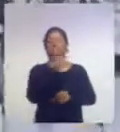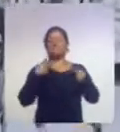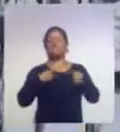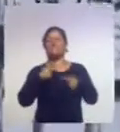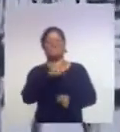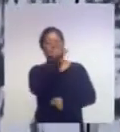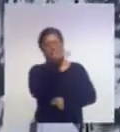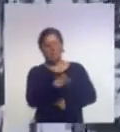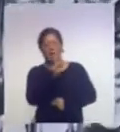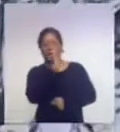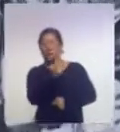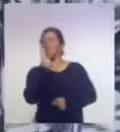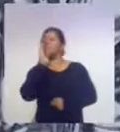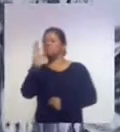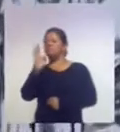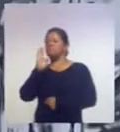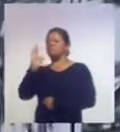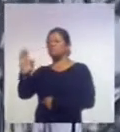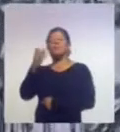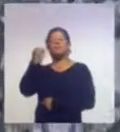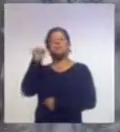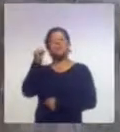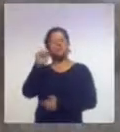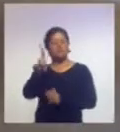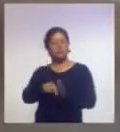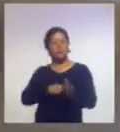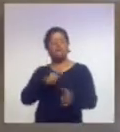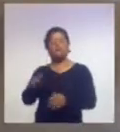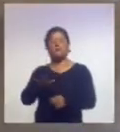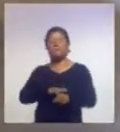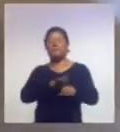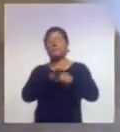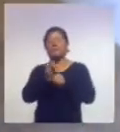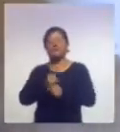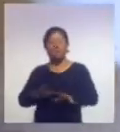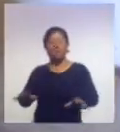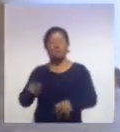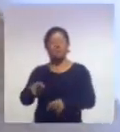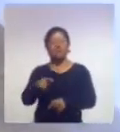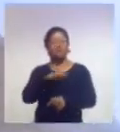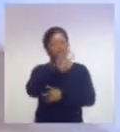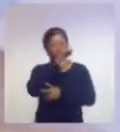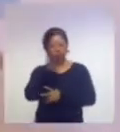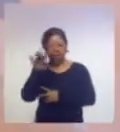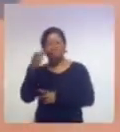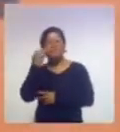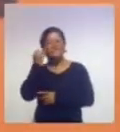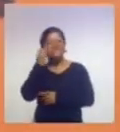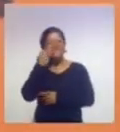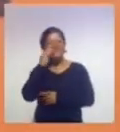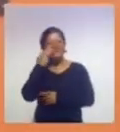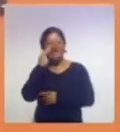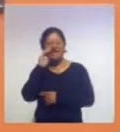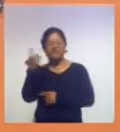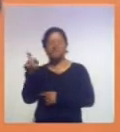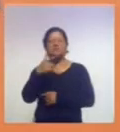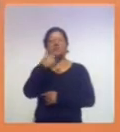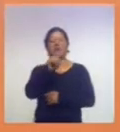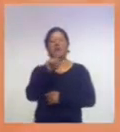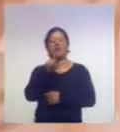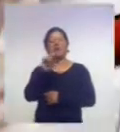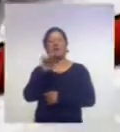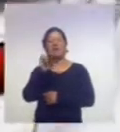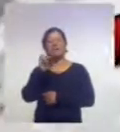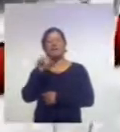durante el mes de septiembre. Para mayor información se puede consultar la página de Facebook de la Galería Munibe Arte Contemporáneo. Para Hora Noticias, Lorena